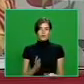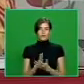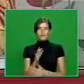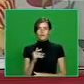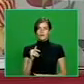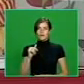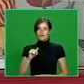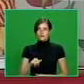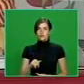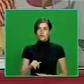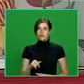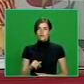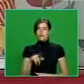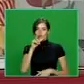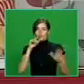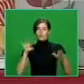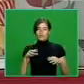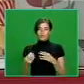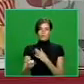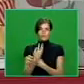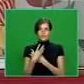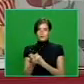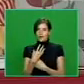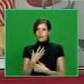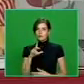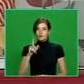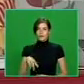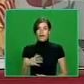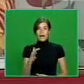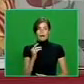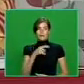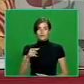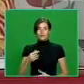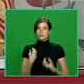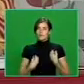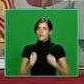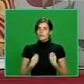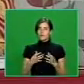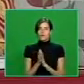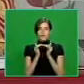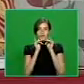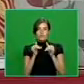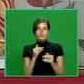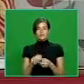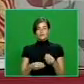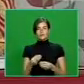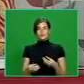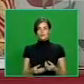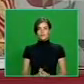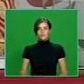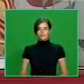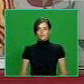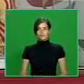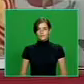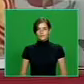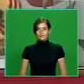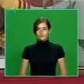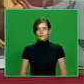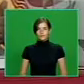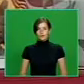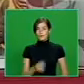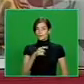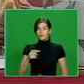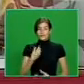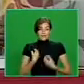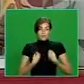del Twitter que hay gente angustiada con las denuncias que hicimos hay compatriotas que